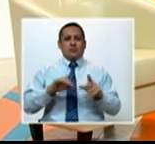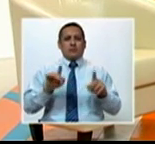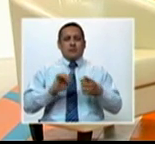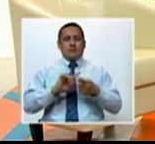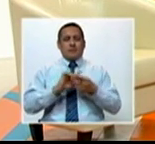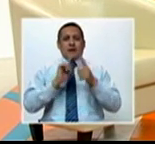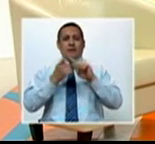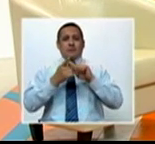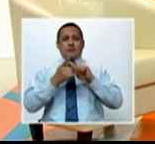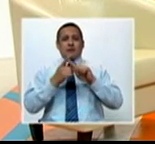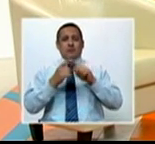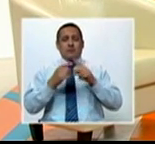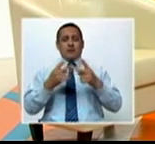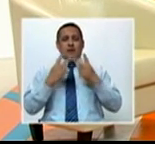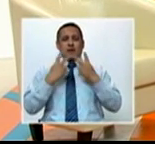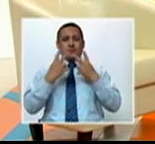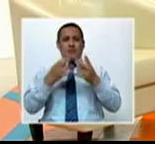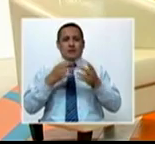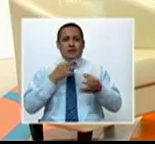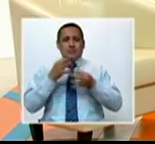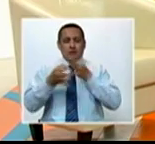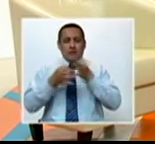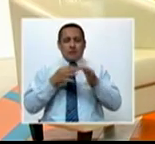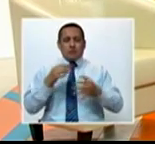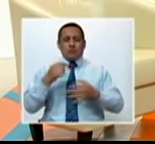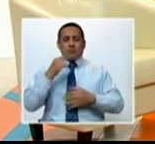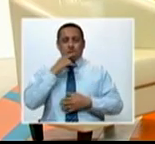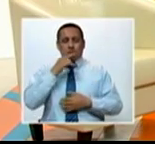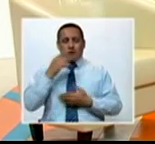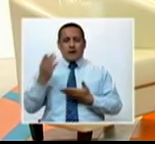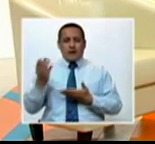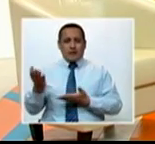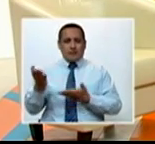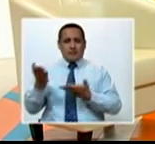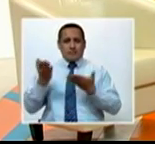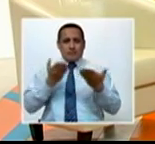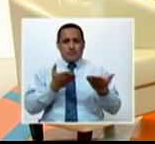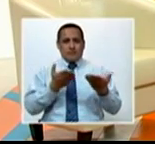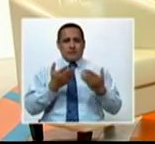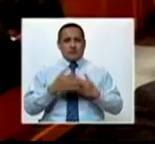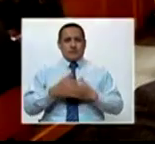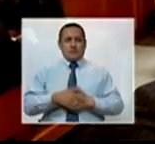del latín. Soy Rocío Aliaga. Bienvenidos.